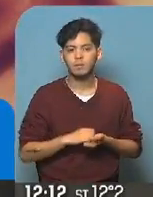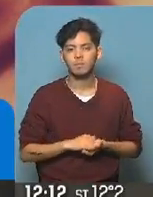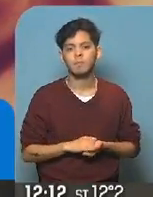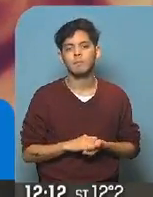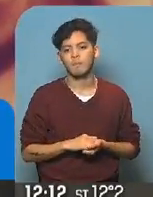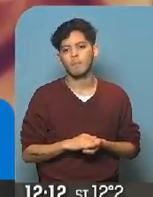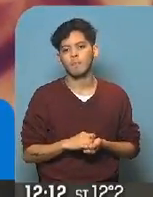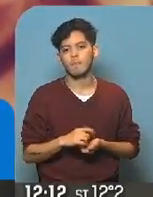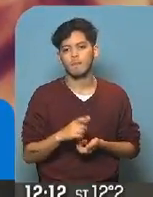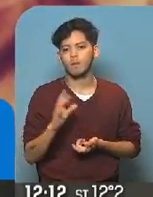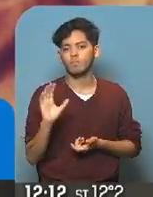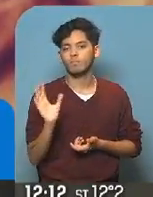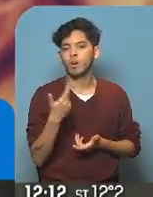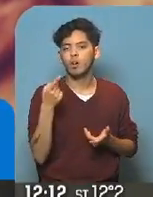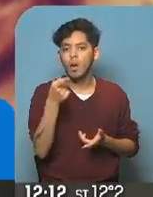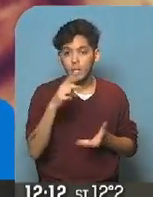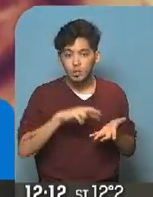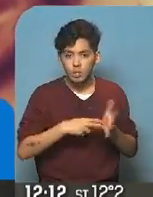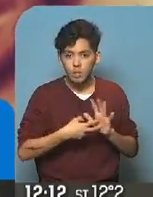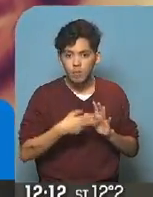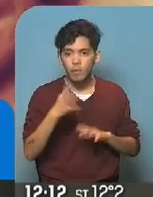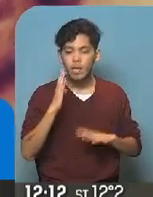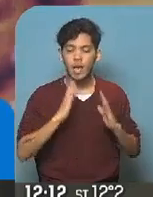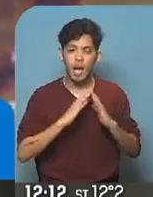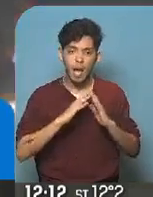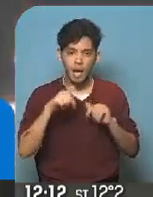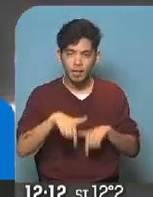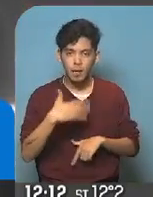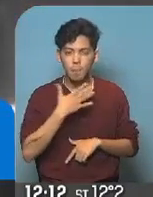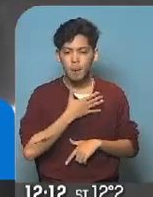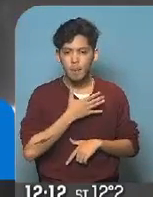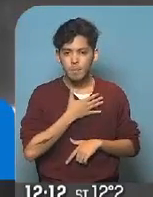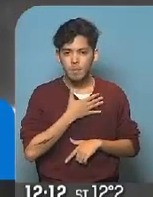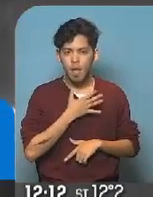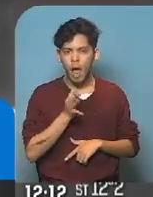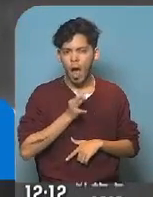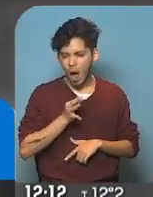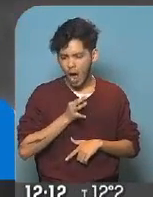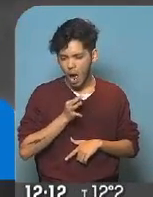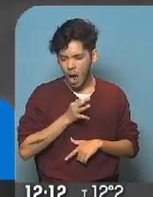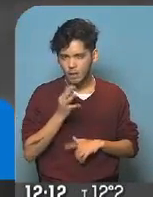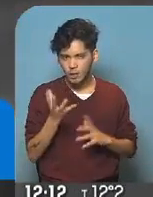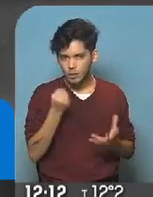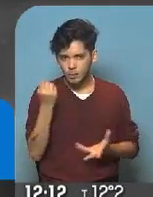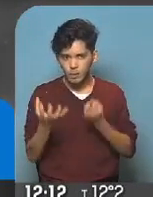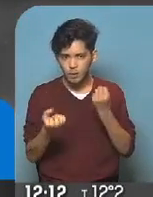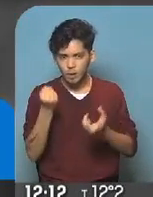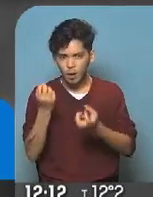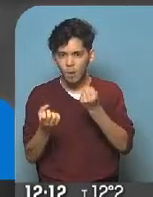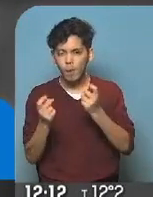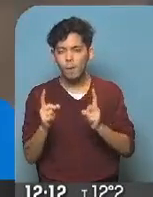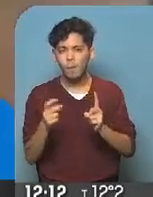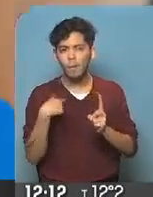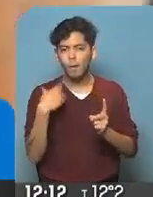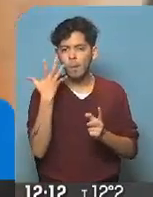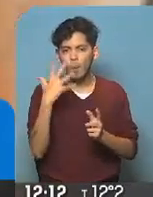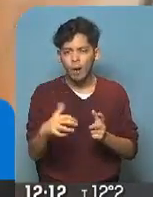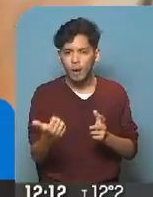Todo eso me significa la casa. Durante décadas se abocó a recuperar junto al resto de las abuelas a los